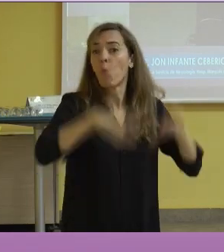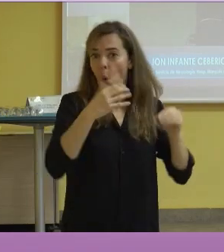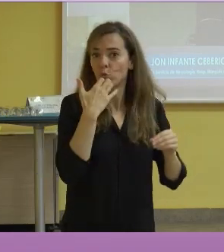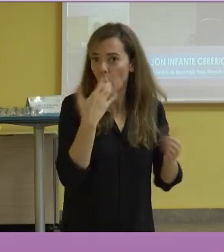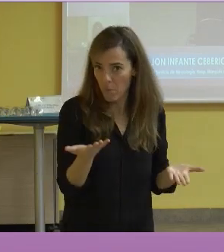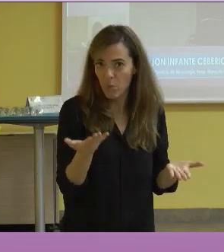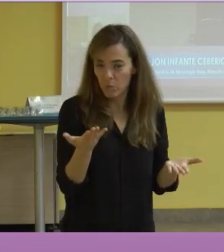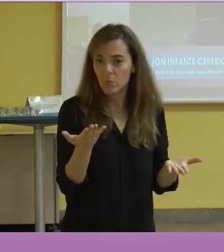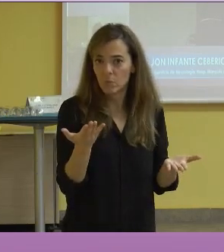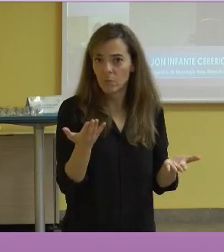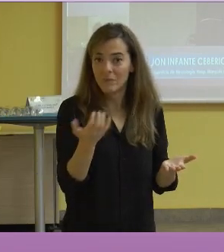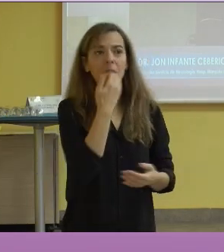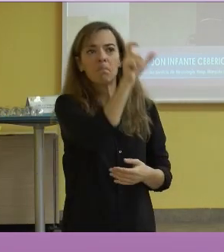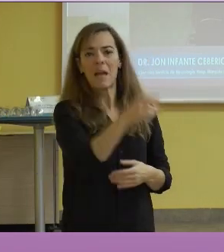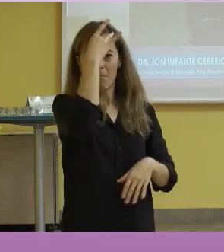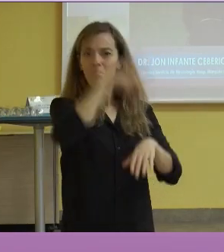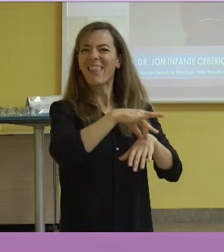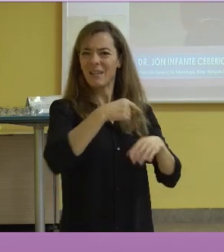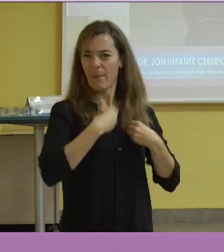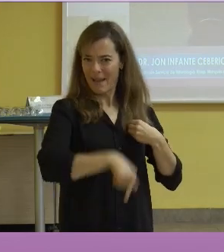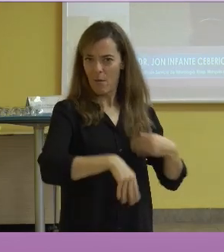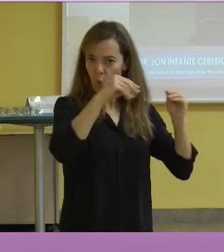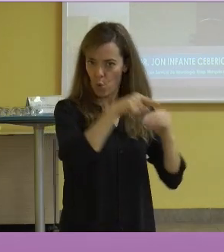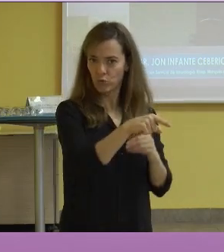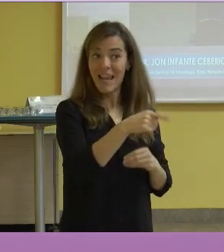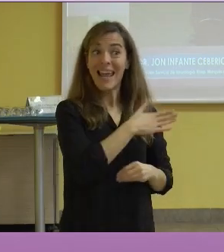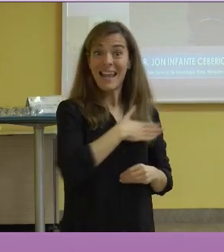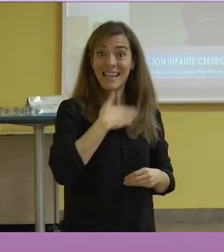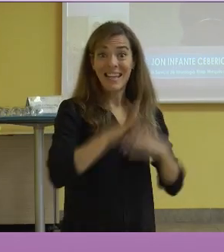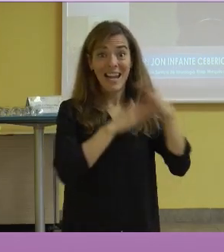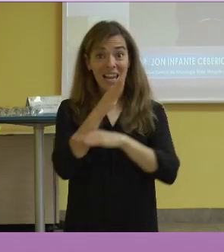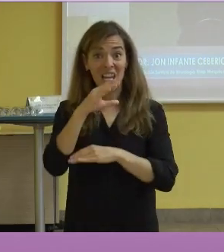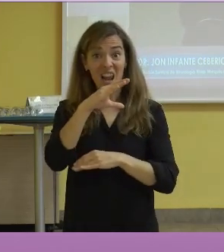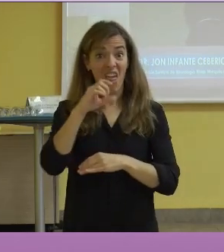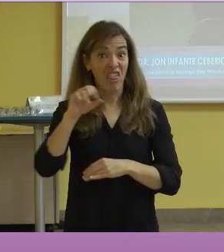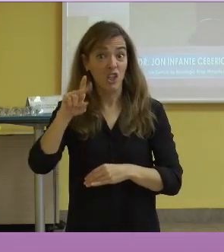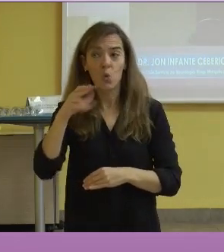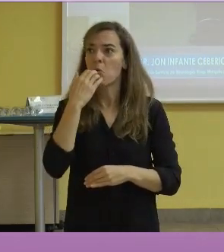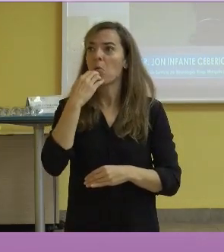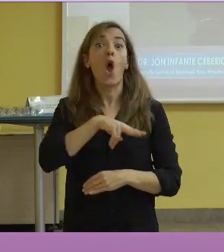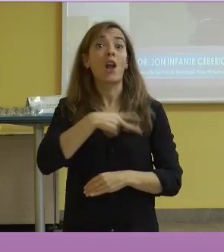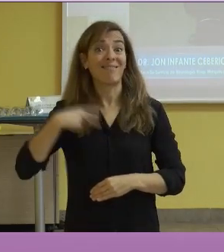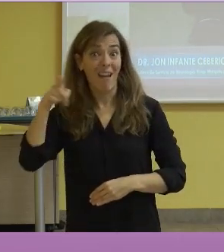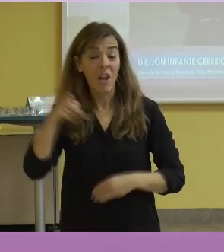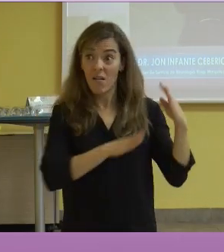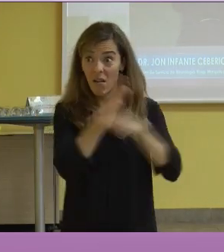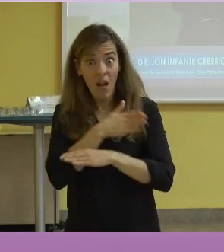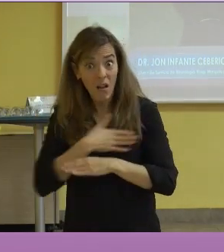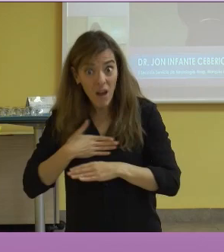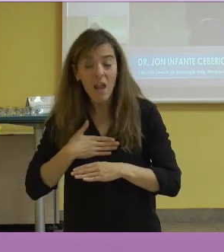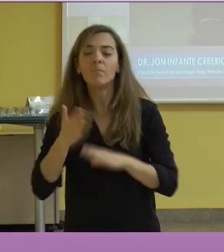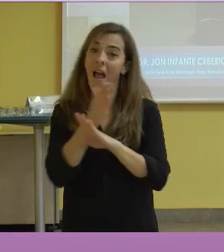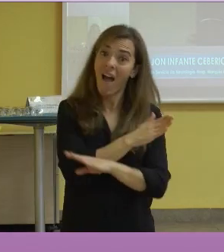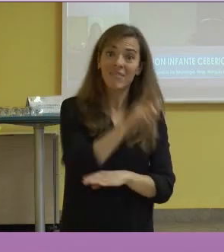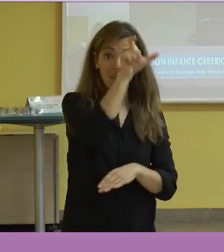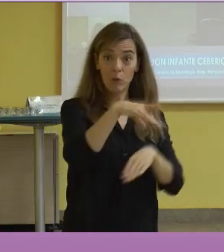si un paciente de Burgos quiere ser atendido en el CESUR de Cantabria, de Santander, por ejemplo, el